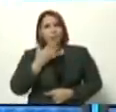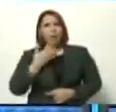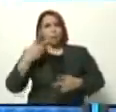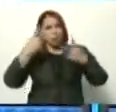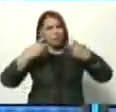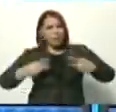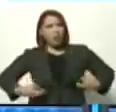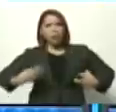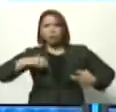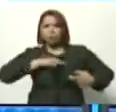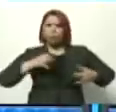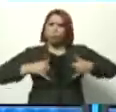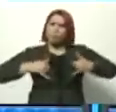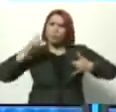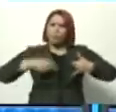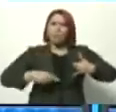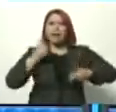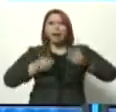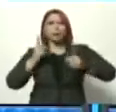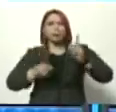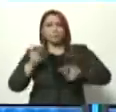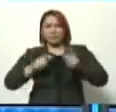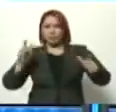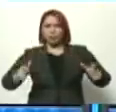autocríticamente, el burocratismo